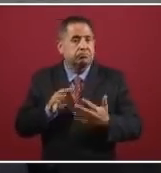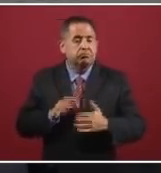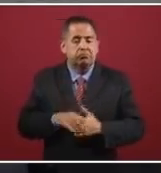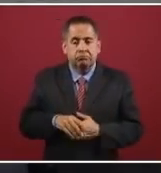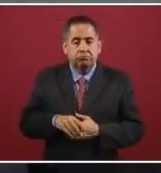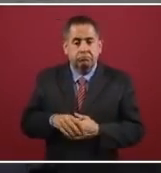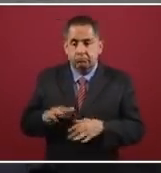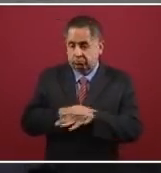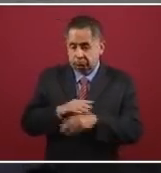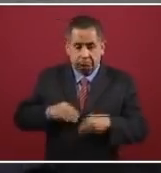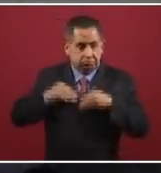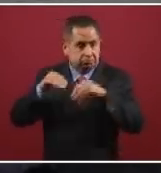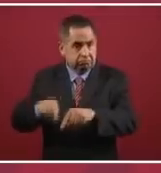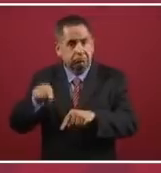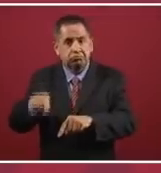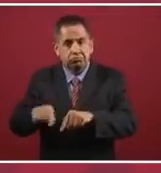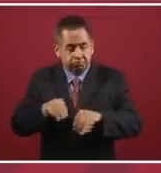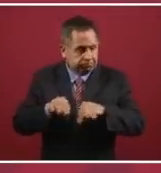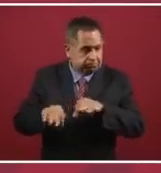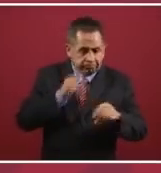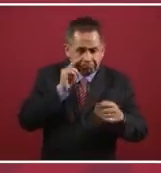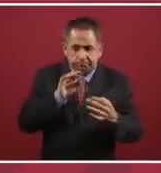está en la obra.